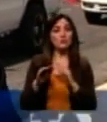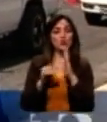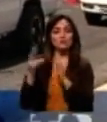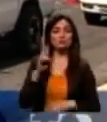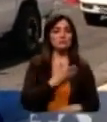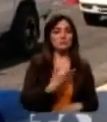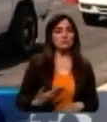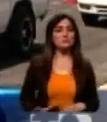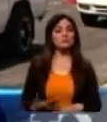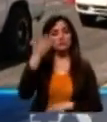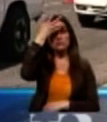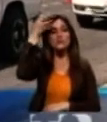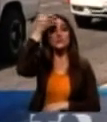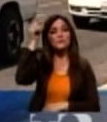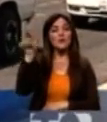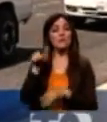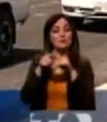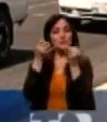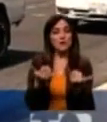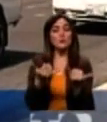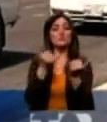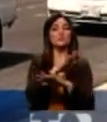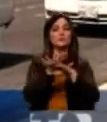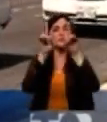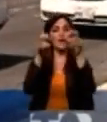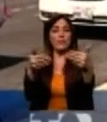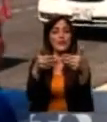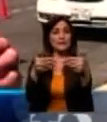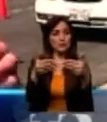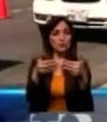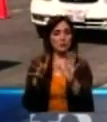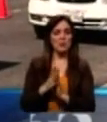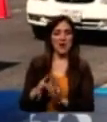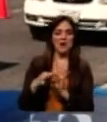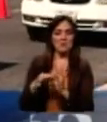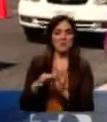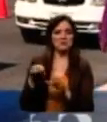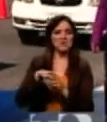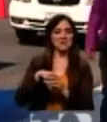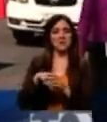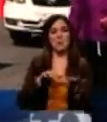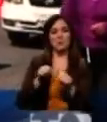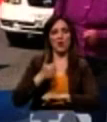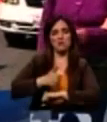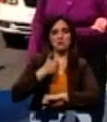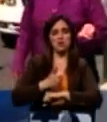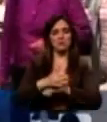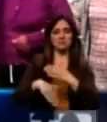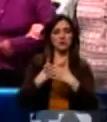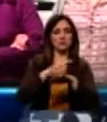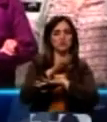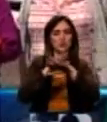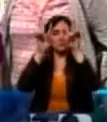contra del vicepresidente Jorge Glass, esta vez por el presunto delito de cohecho. Todo esto tiene relación con los casos